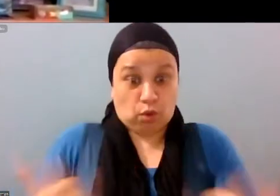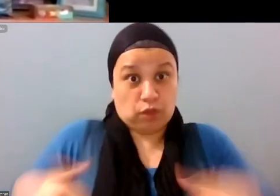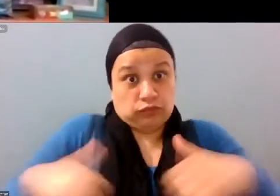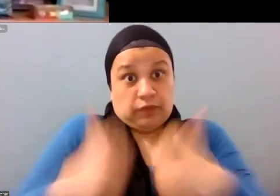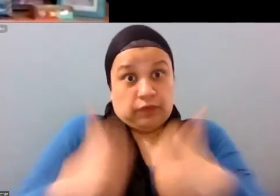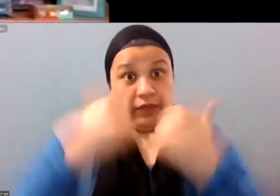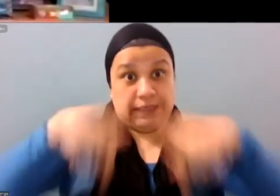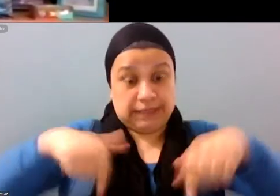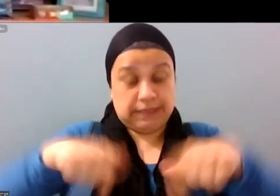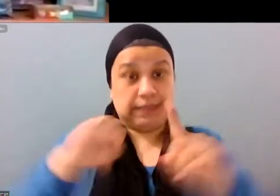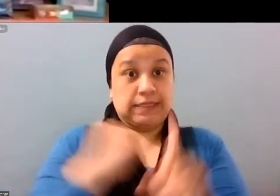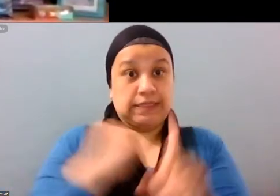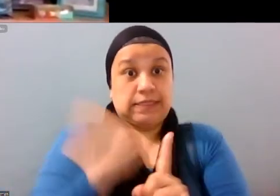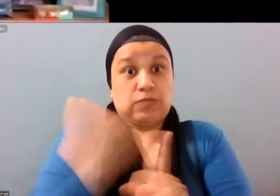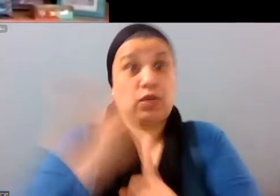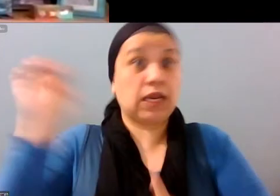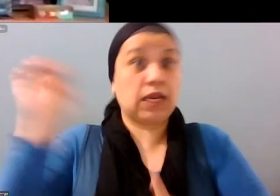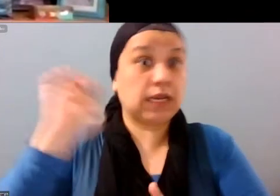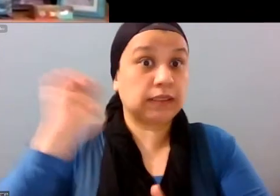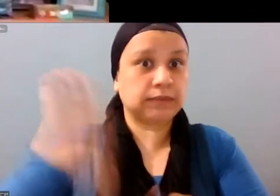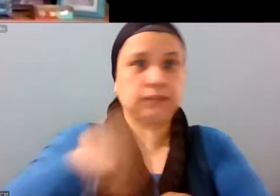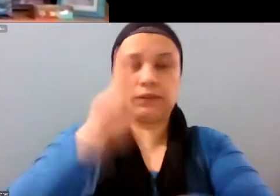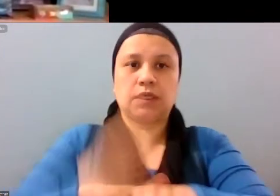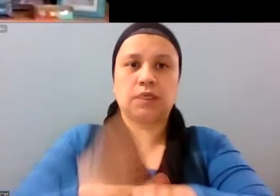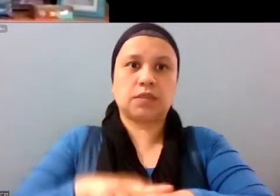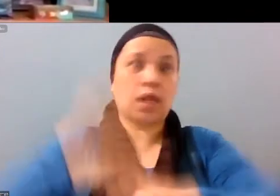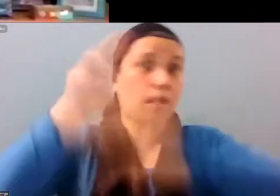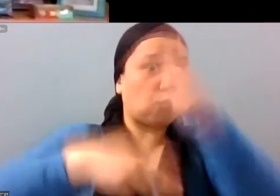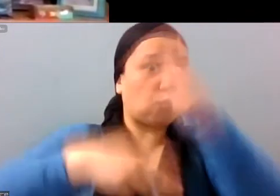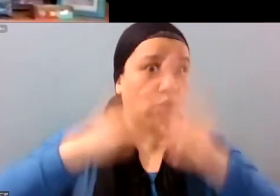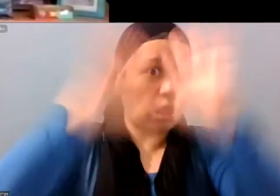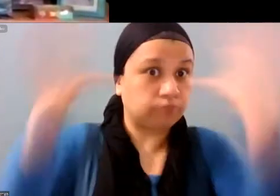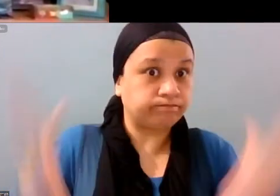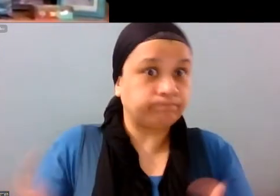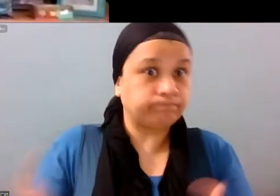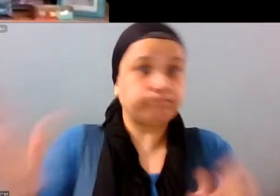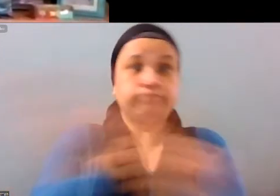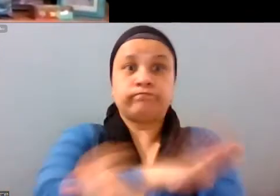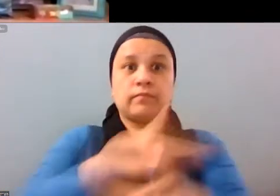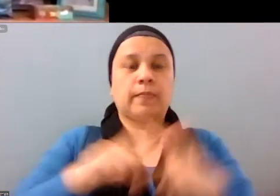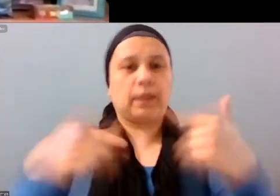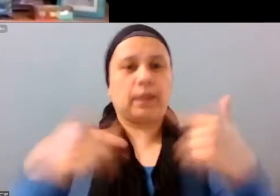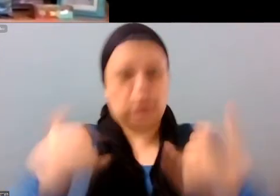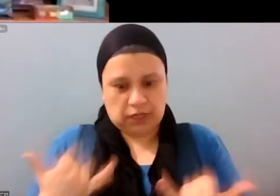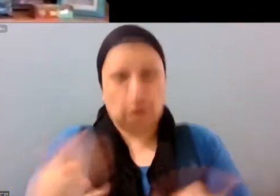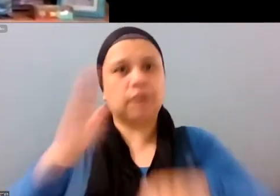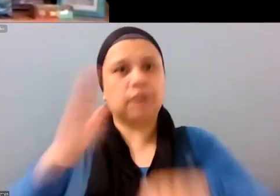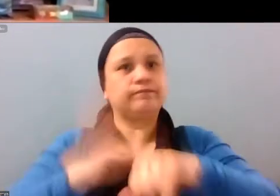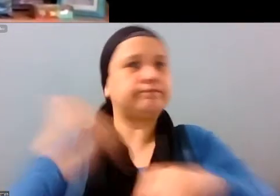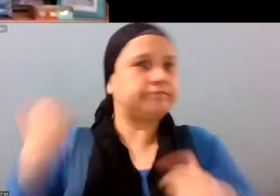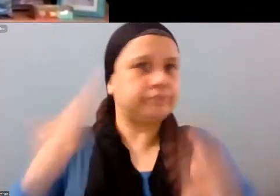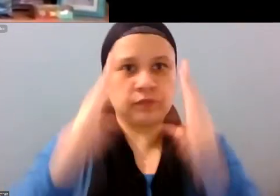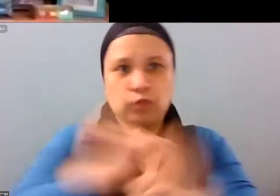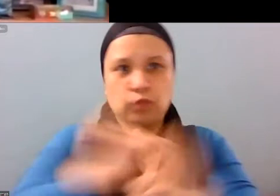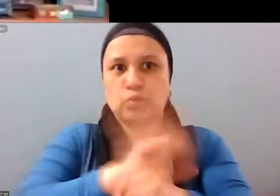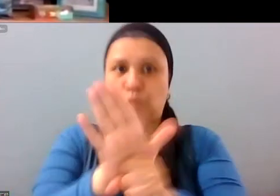emergencia nacional y mundial que nos ha convocado la pandemia por el COVID-19